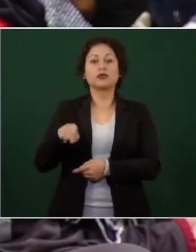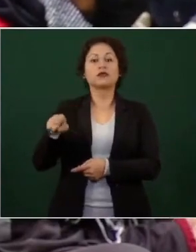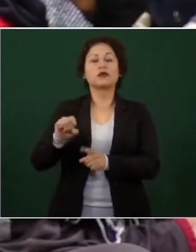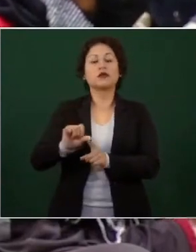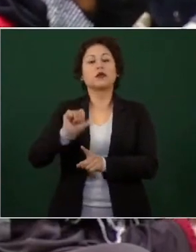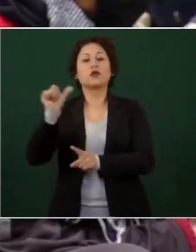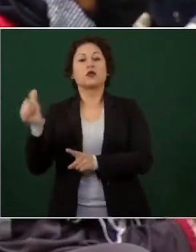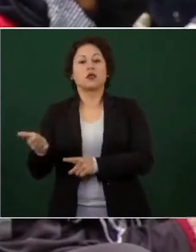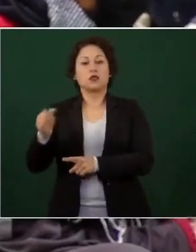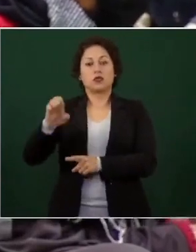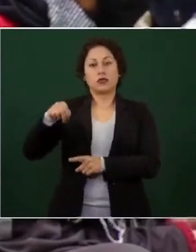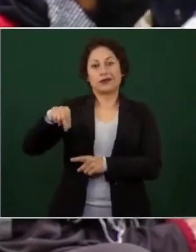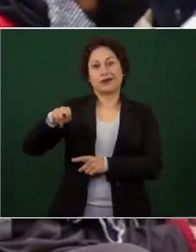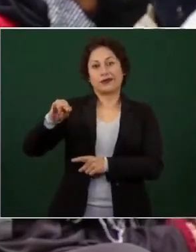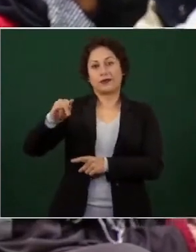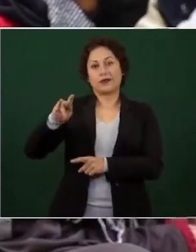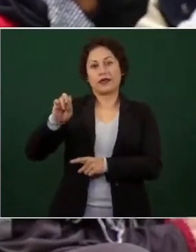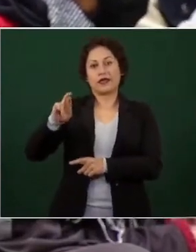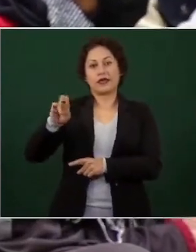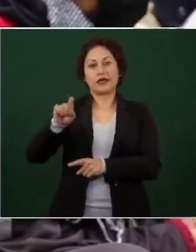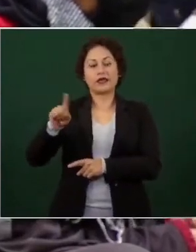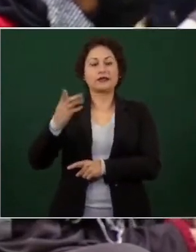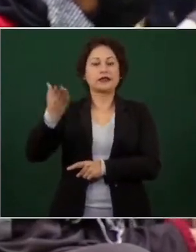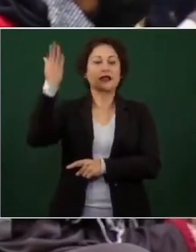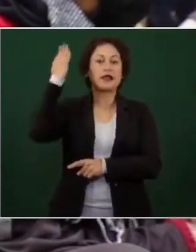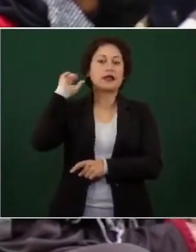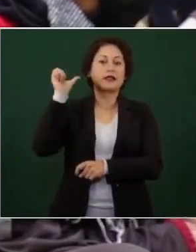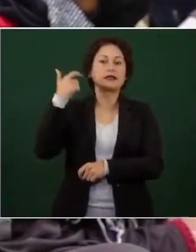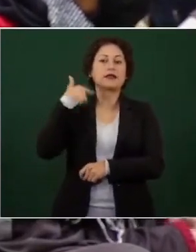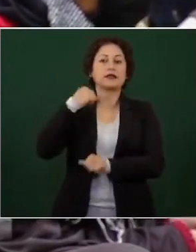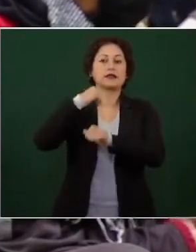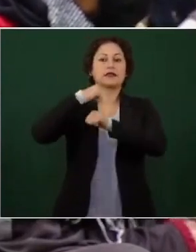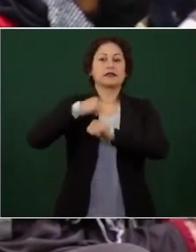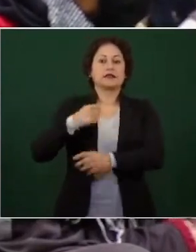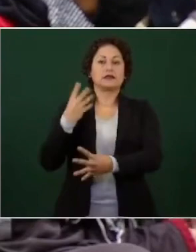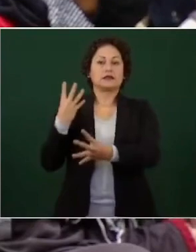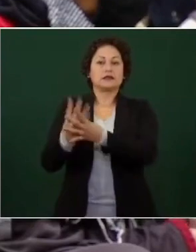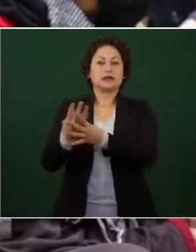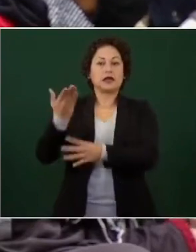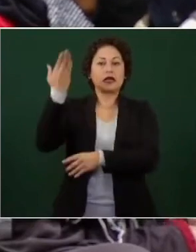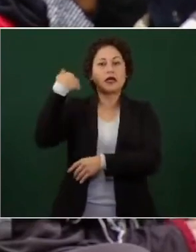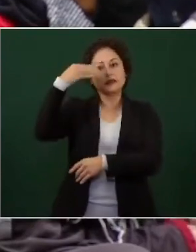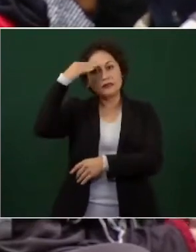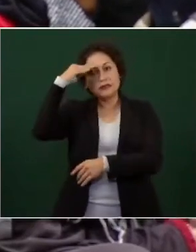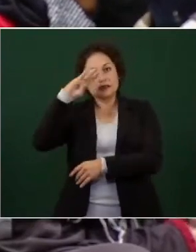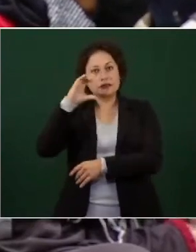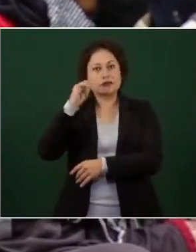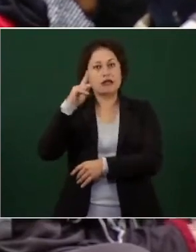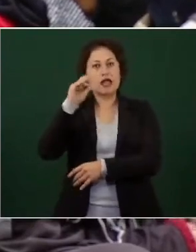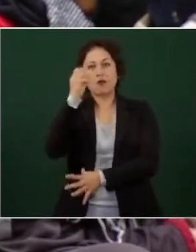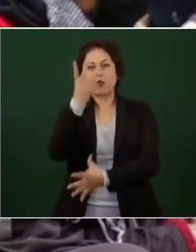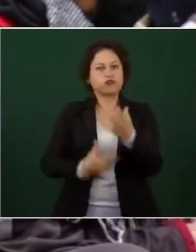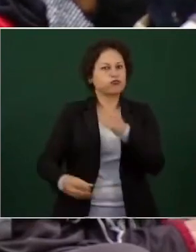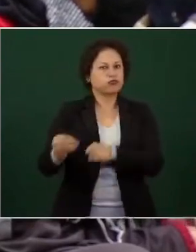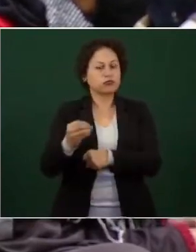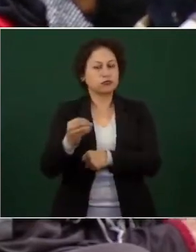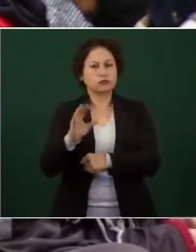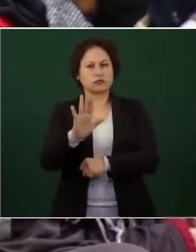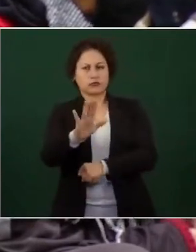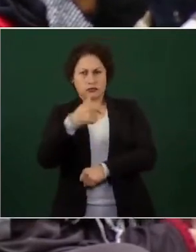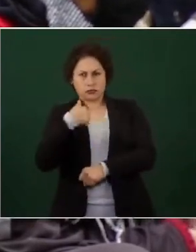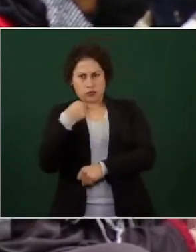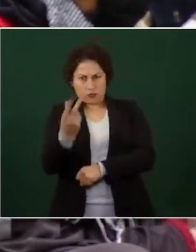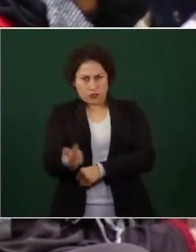director del penal de Puente Grande cuando el Chapo Guzmán escapó por primera vez. La pregunta es si el gobierno de México